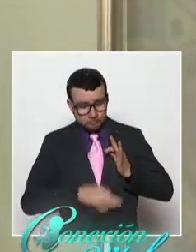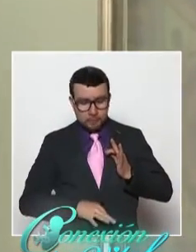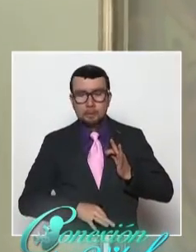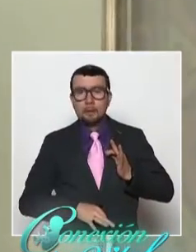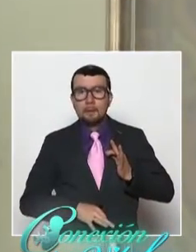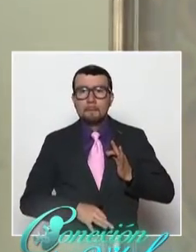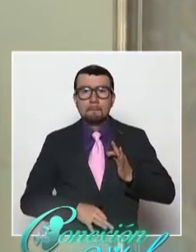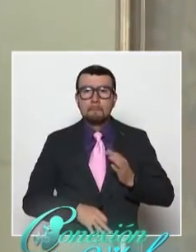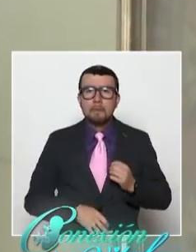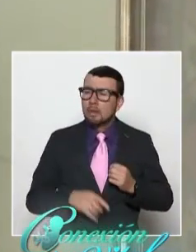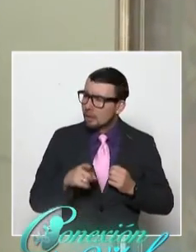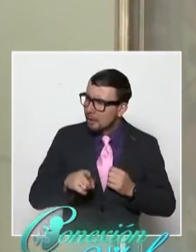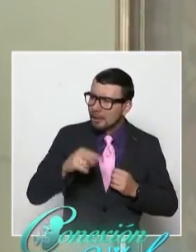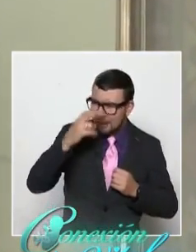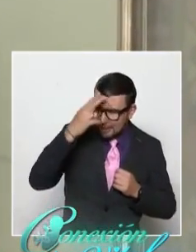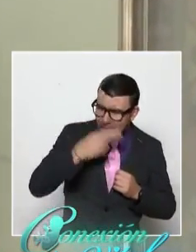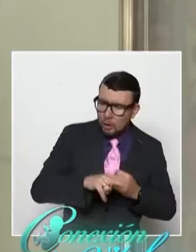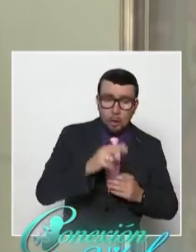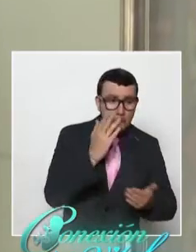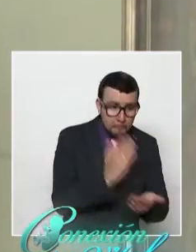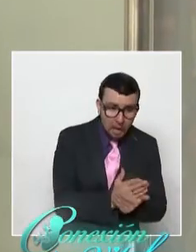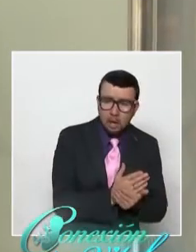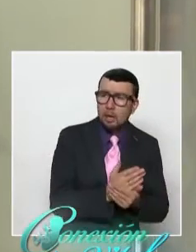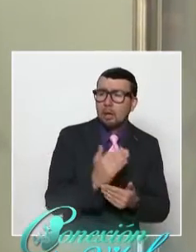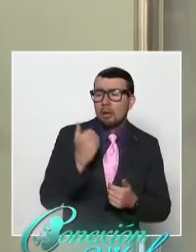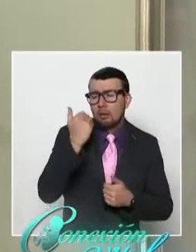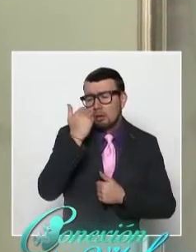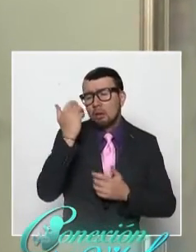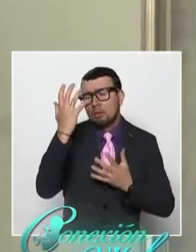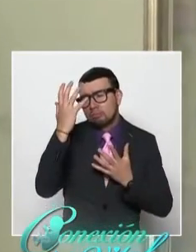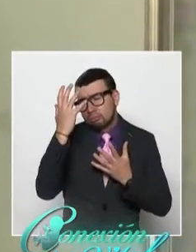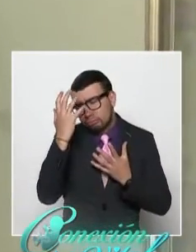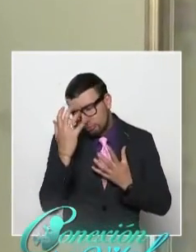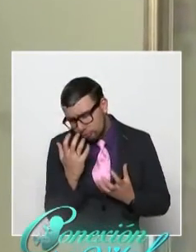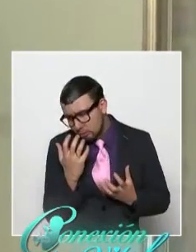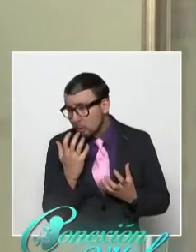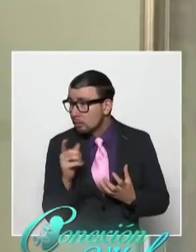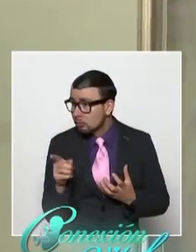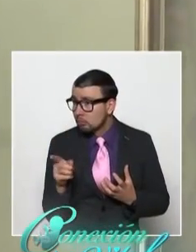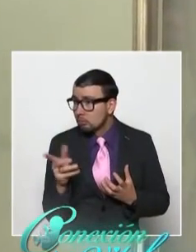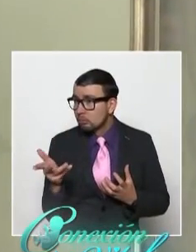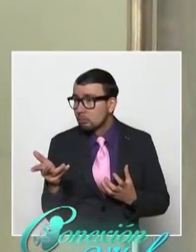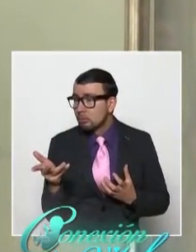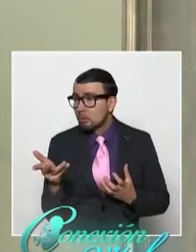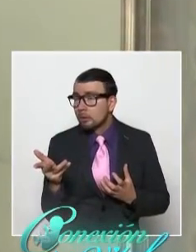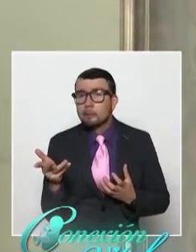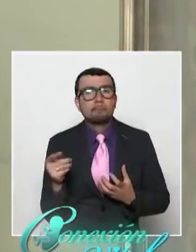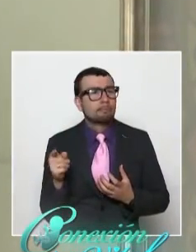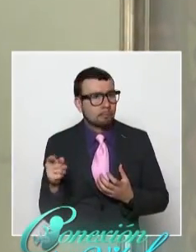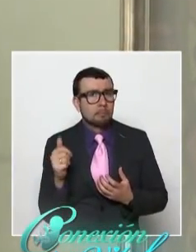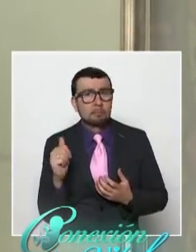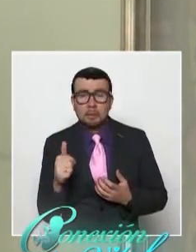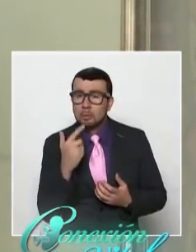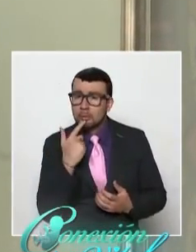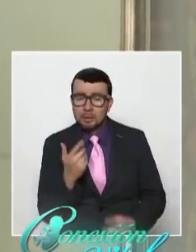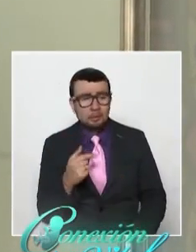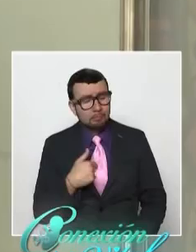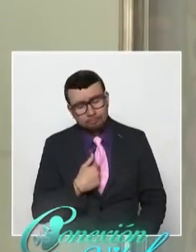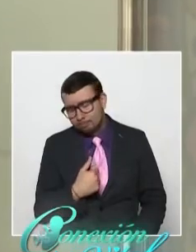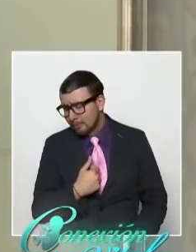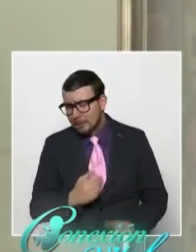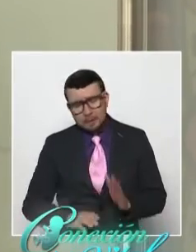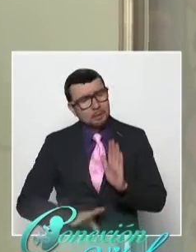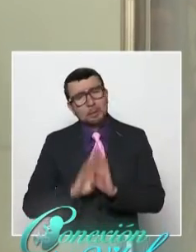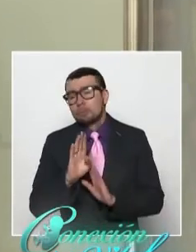¿El caso de la muerte del hijo la entró en depresión profunda o algo? Todavía la paciente refiere no haber podido... ¿Hace